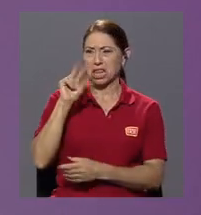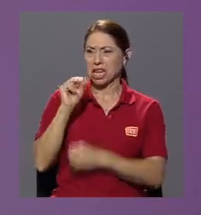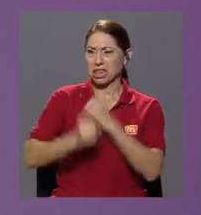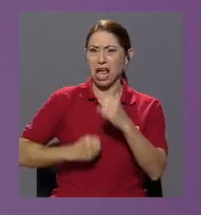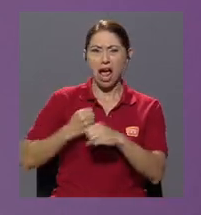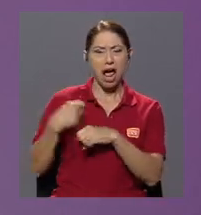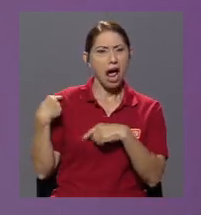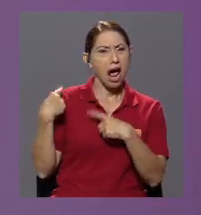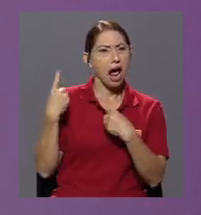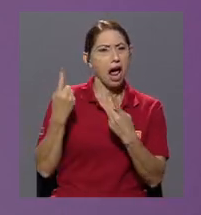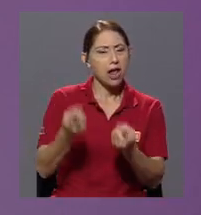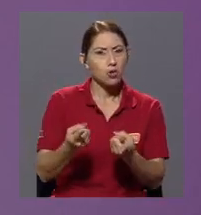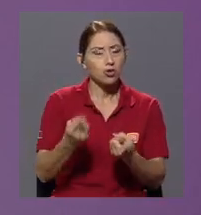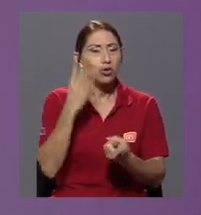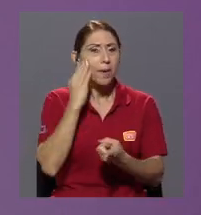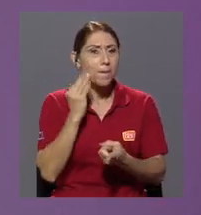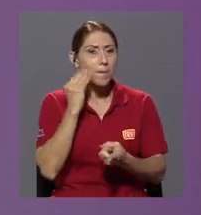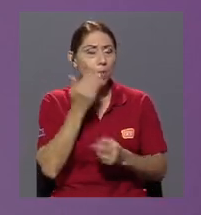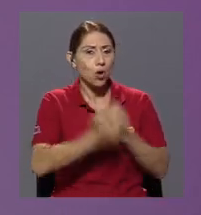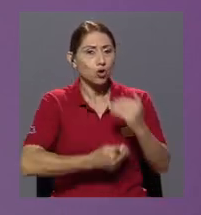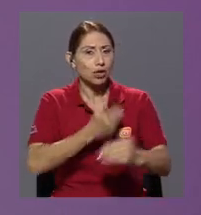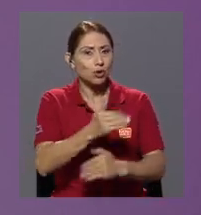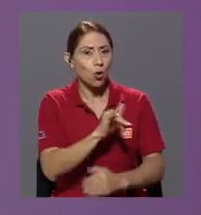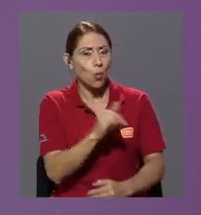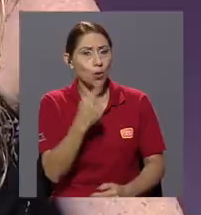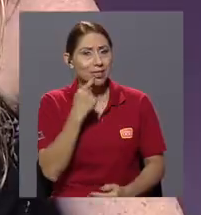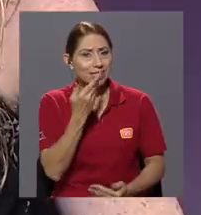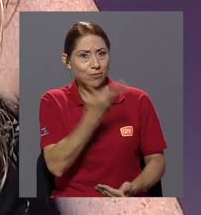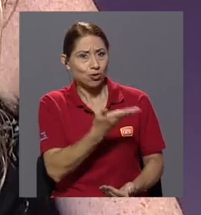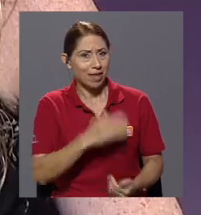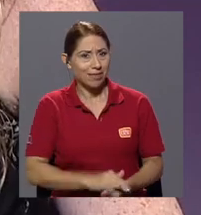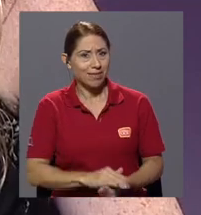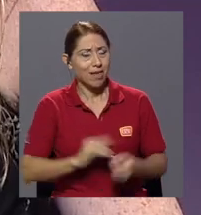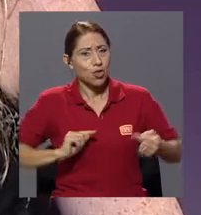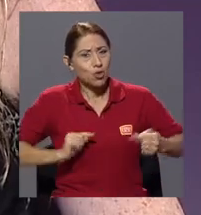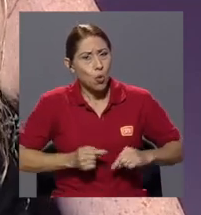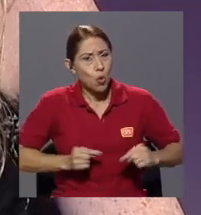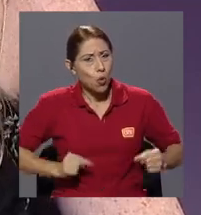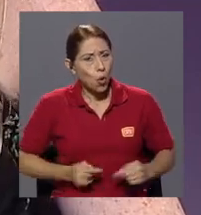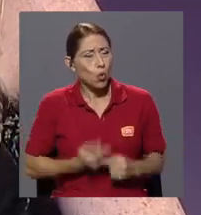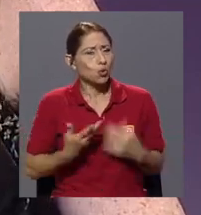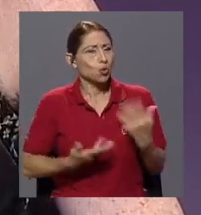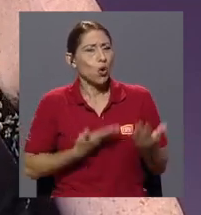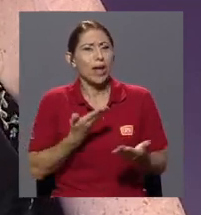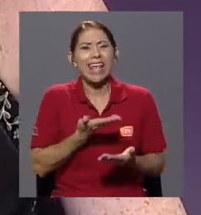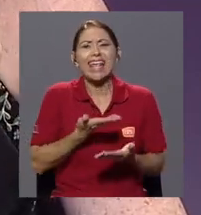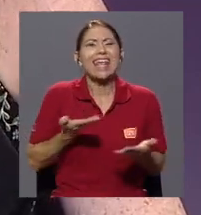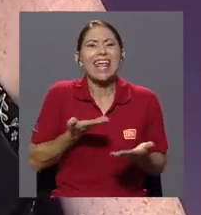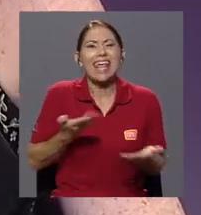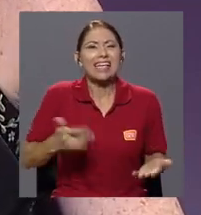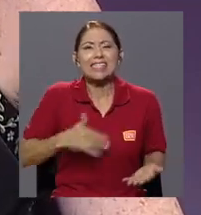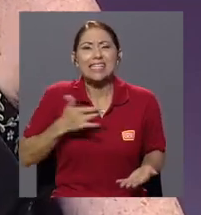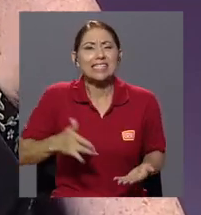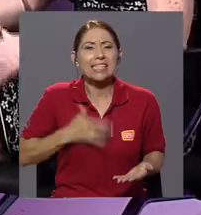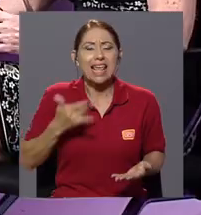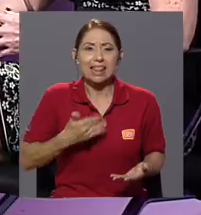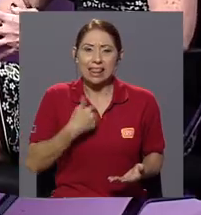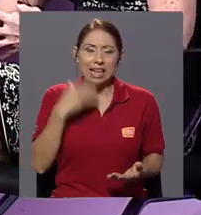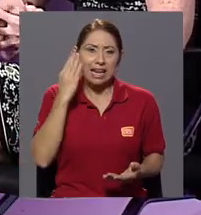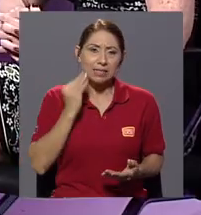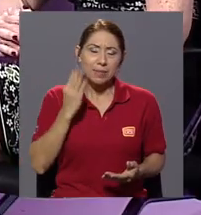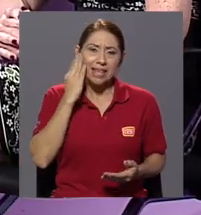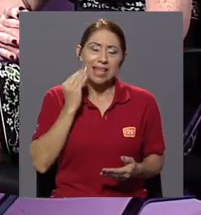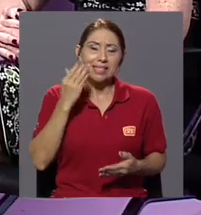vivir un proceso de partos así como usted los describe dolorosos y no sé qué es que se siente